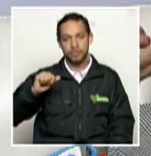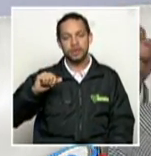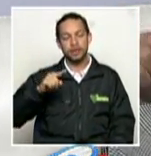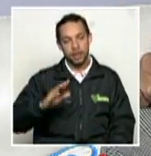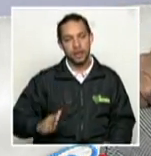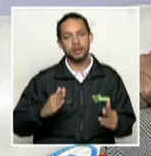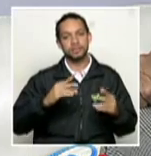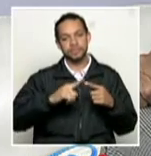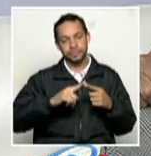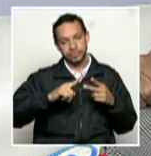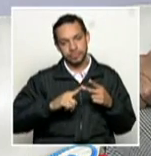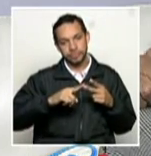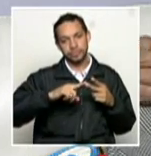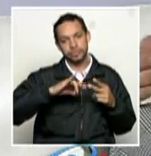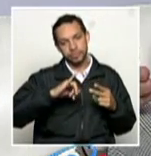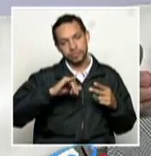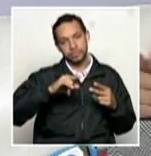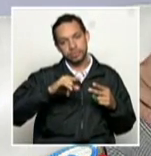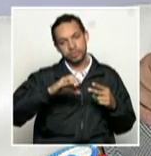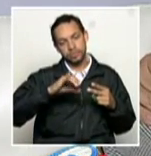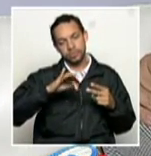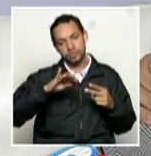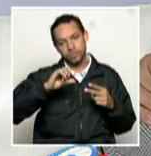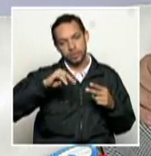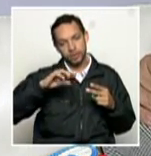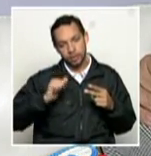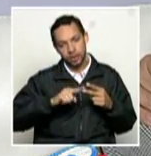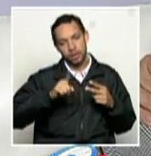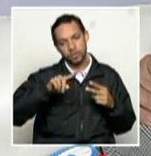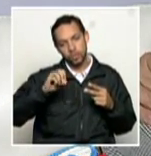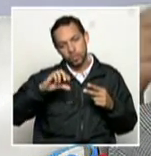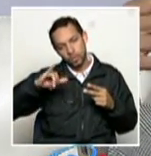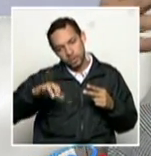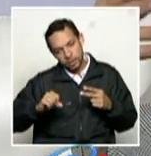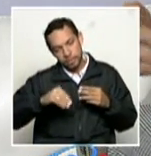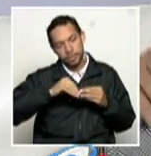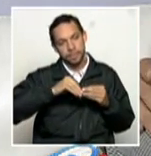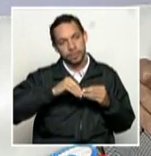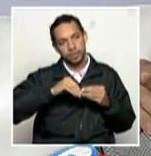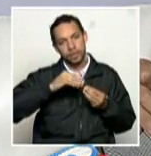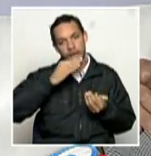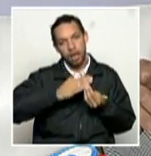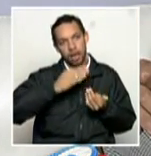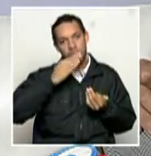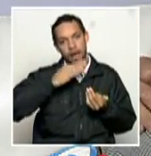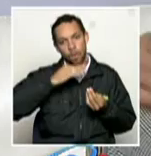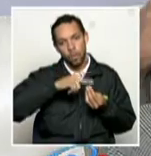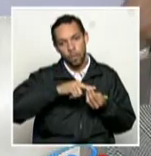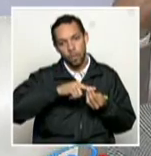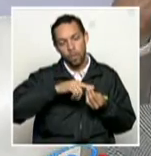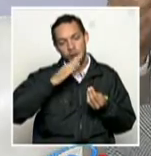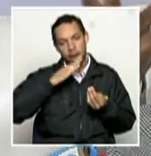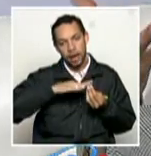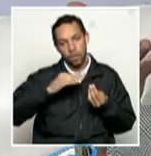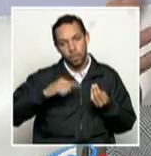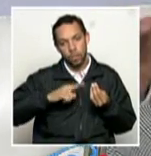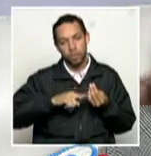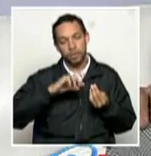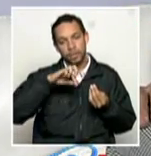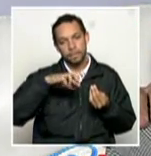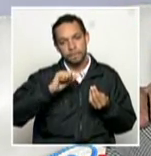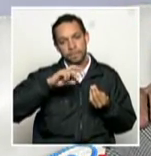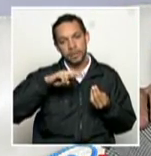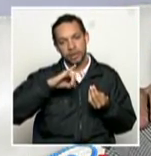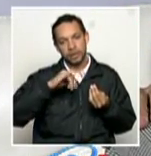graso, la lecitina de soya, el ajo perejil. Son productos que ayudan en este tipo. Los enemas de